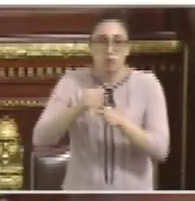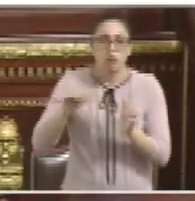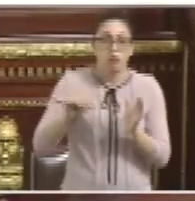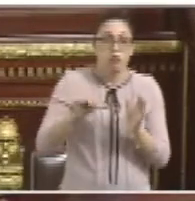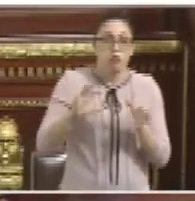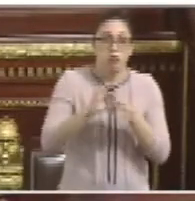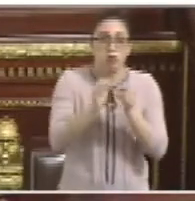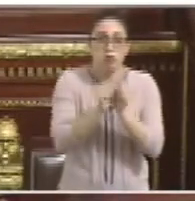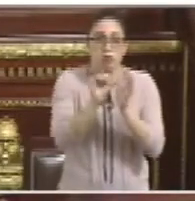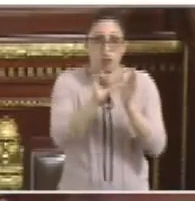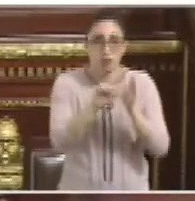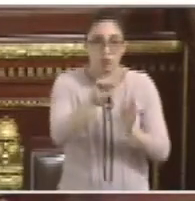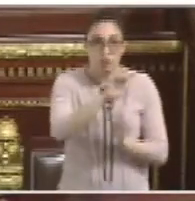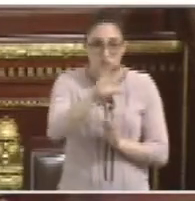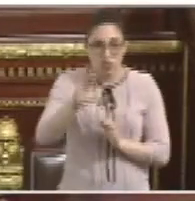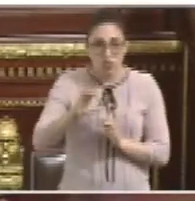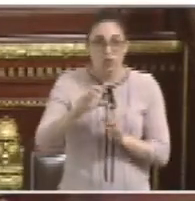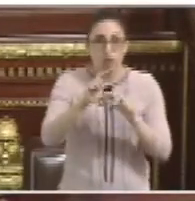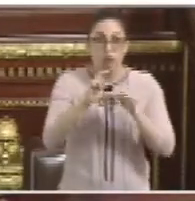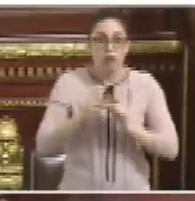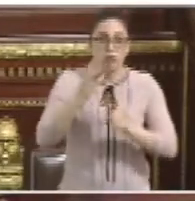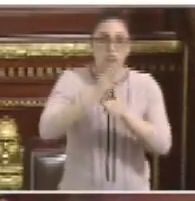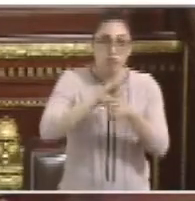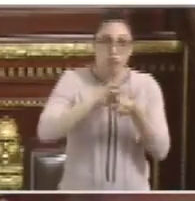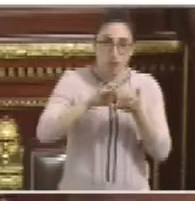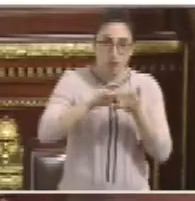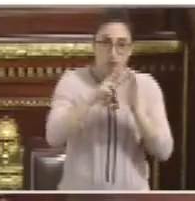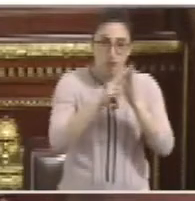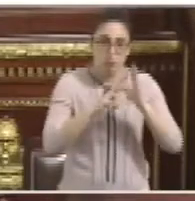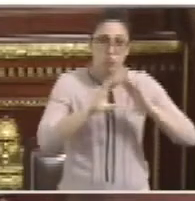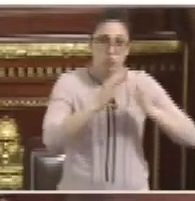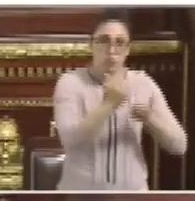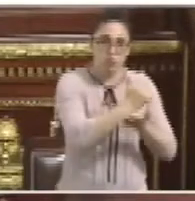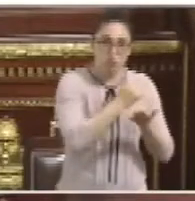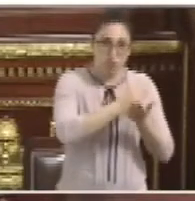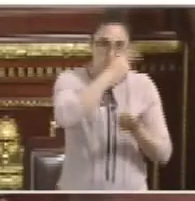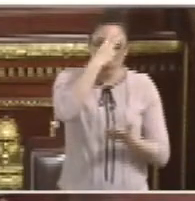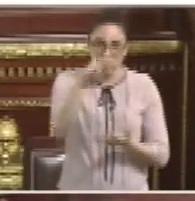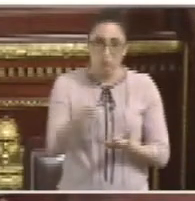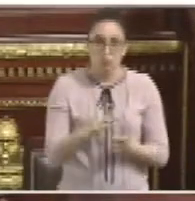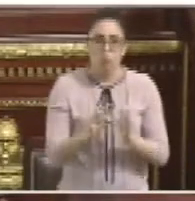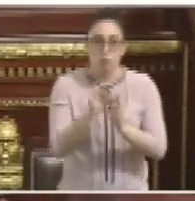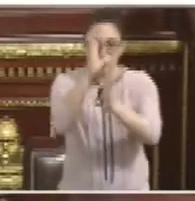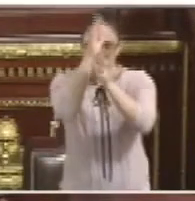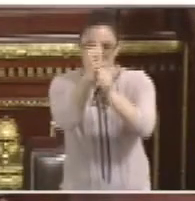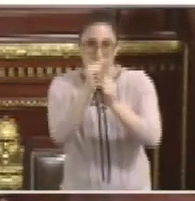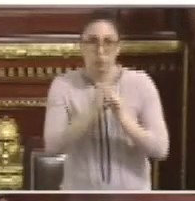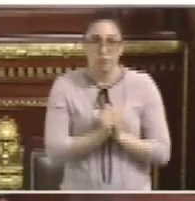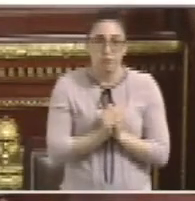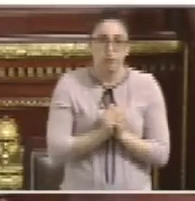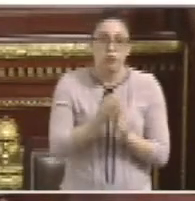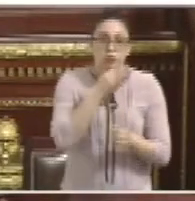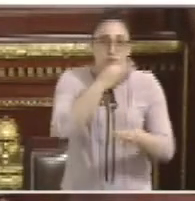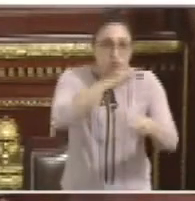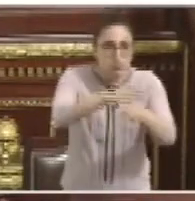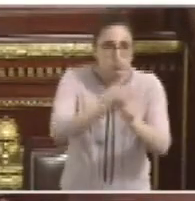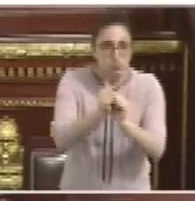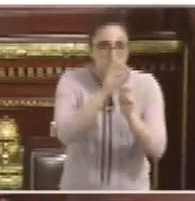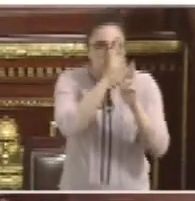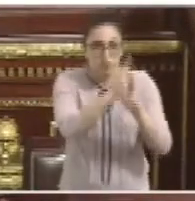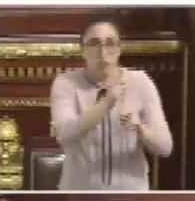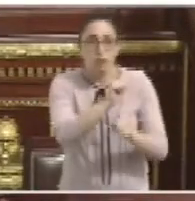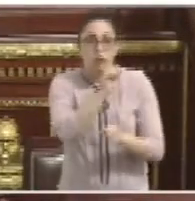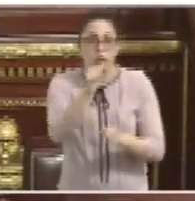100, fracción tercera del reglamento de este Congreso. Punto de acuerdo. Se exhorta a la Dirección General del Instituto